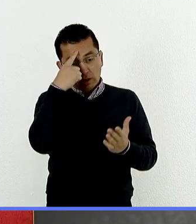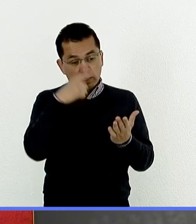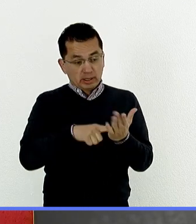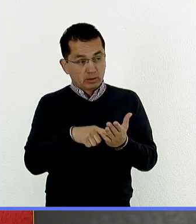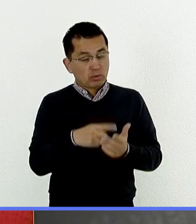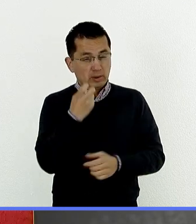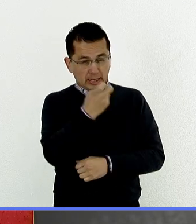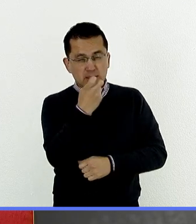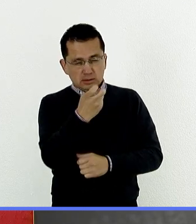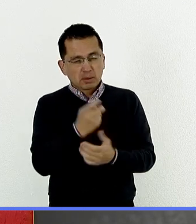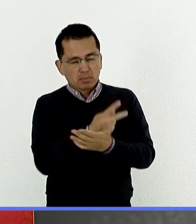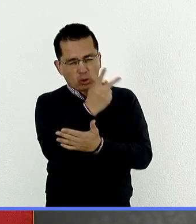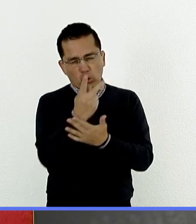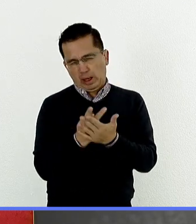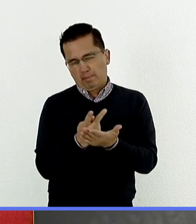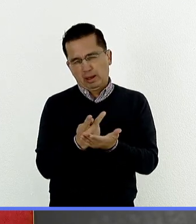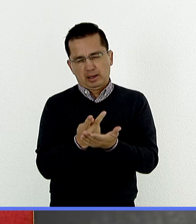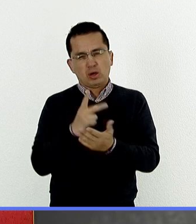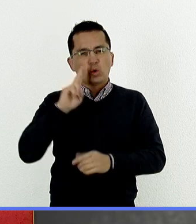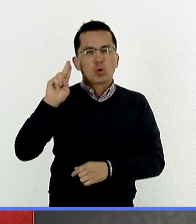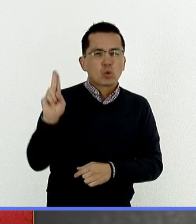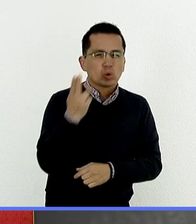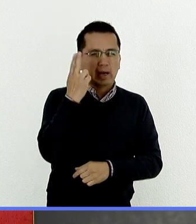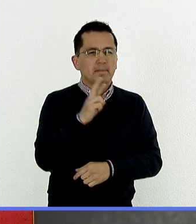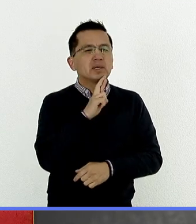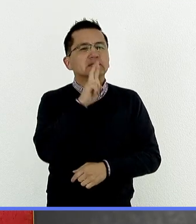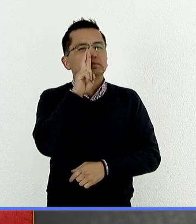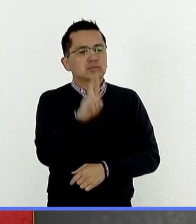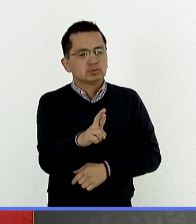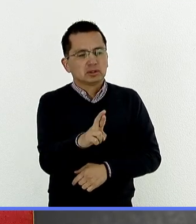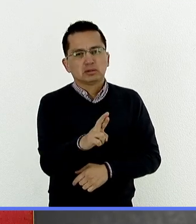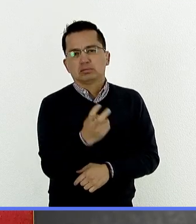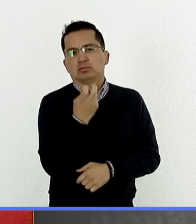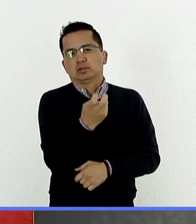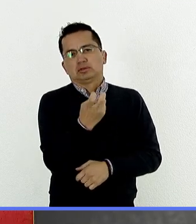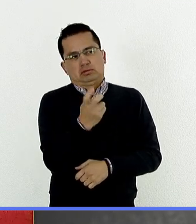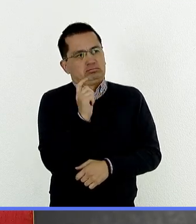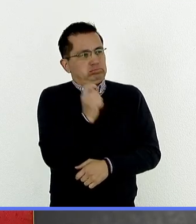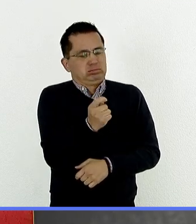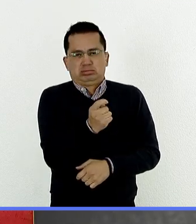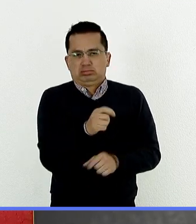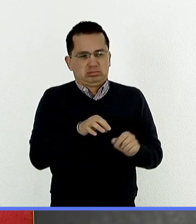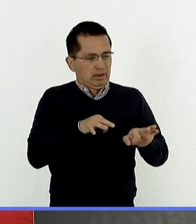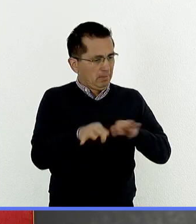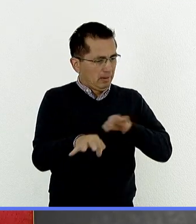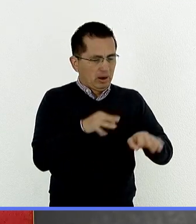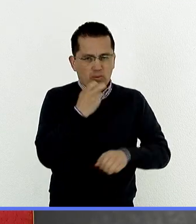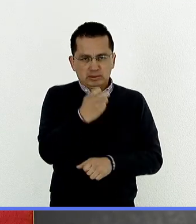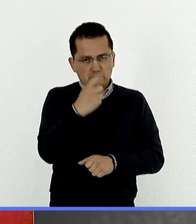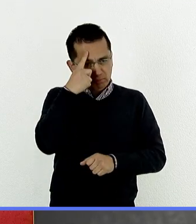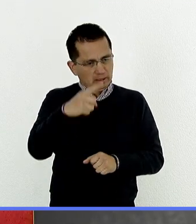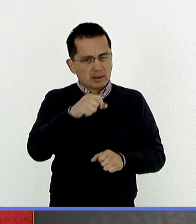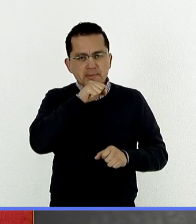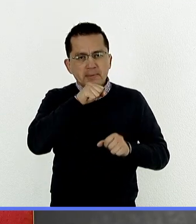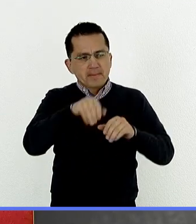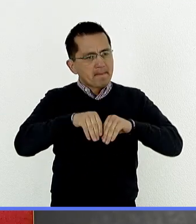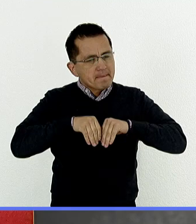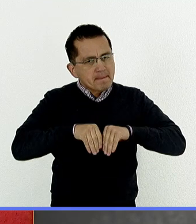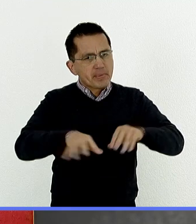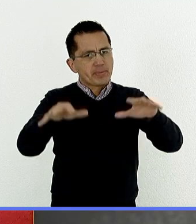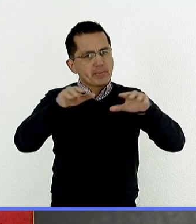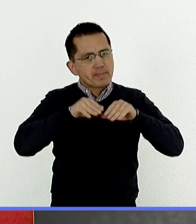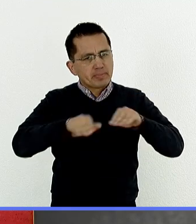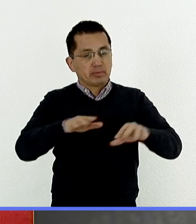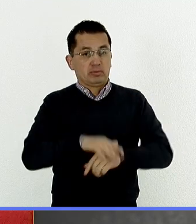responde básicamente es este trabajo que estamos haciendo porque una parte fundamental de nuestra